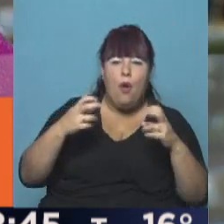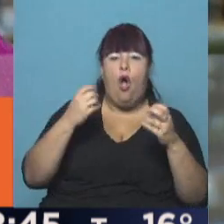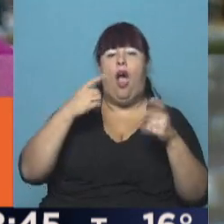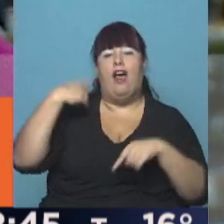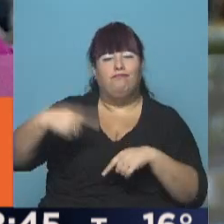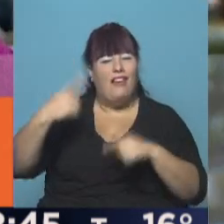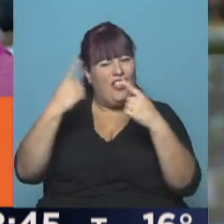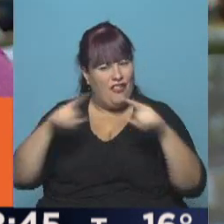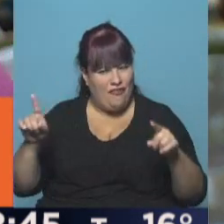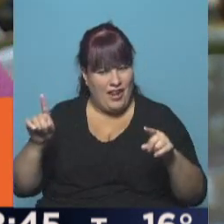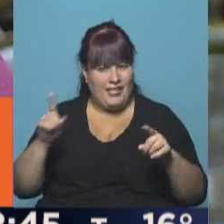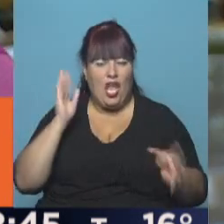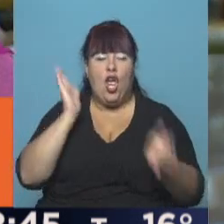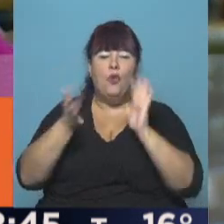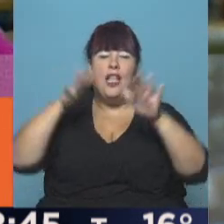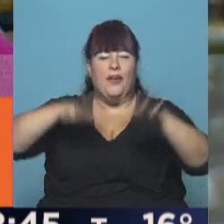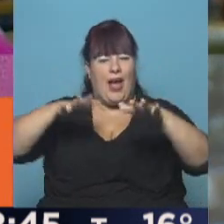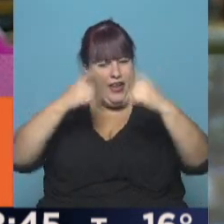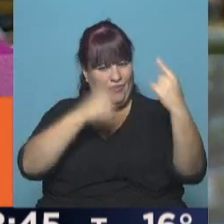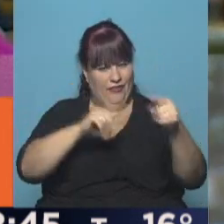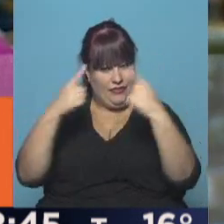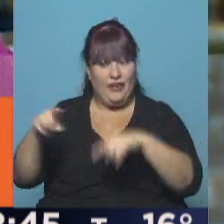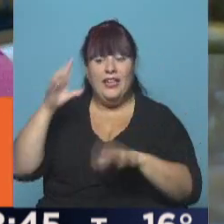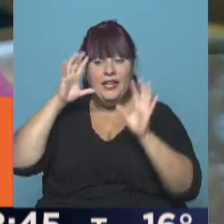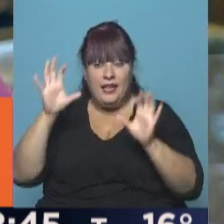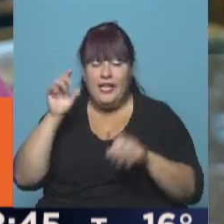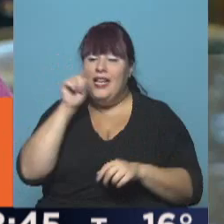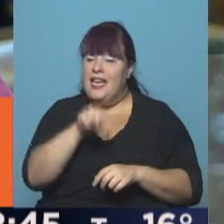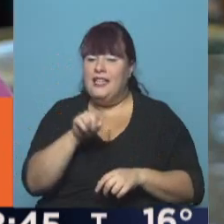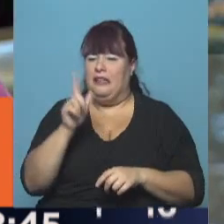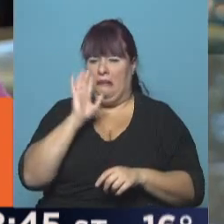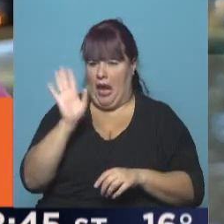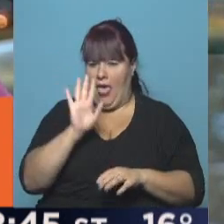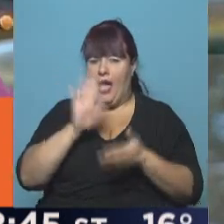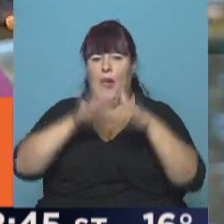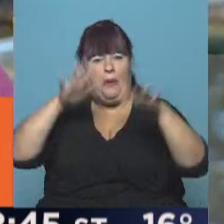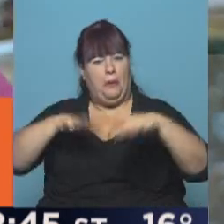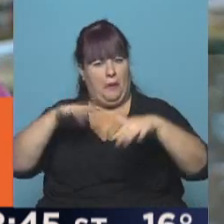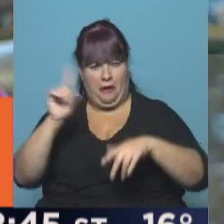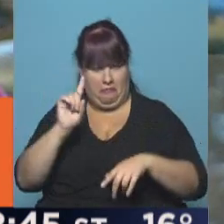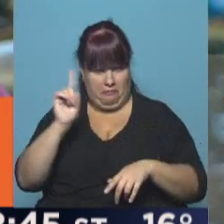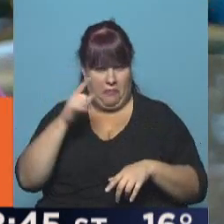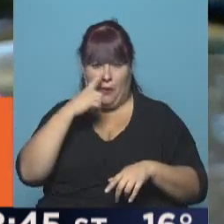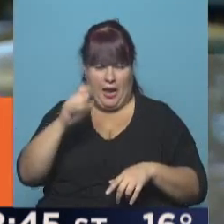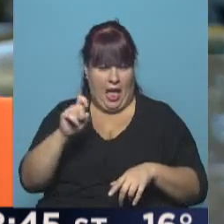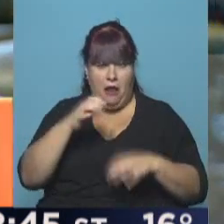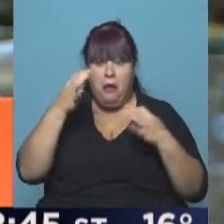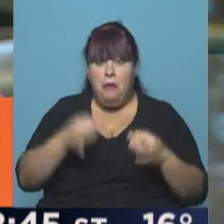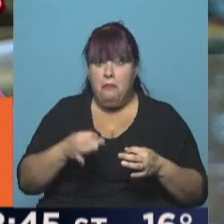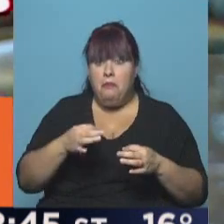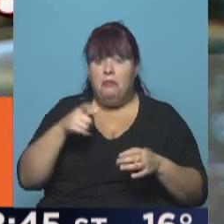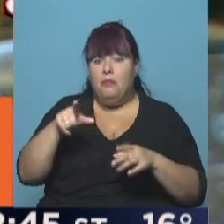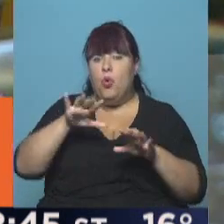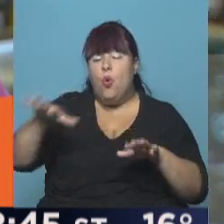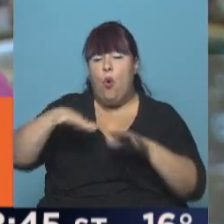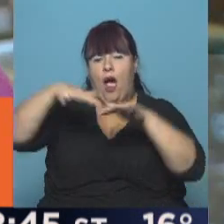forma cotidiana con la violencia barra brava. Tengamos en cuenta que acá nada tuvo que ver la barra brava de Belgrano, que de hecho ocupa